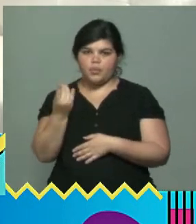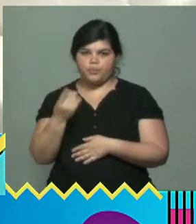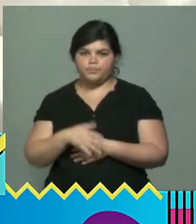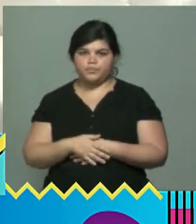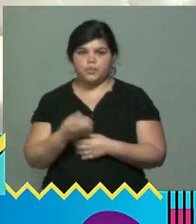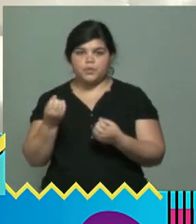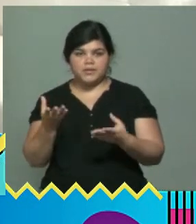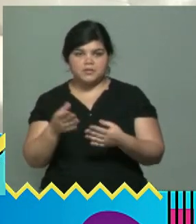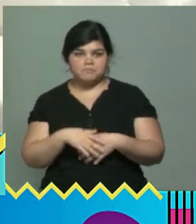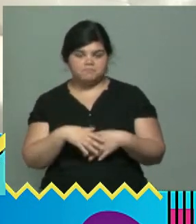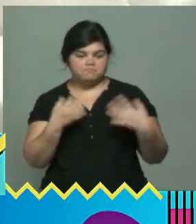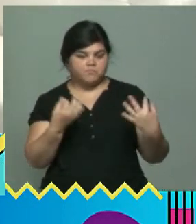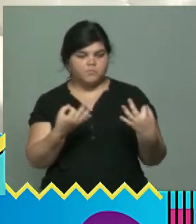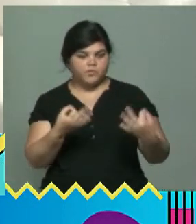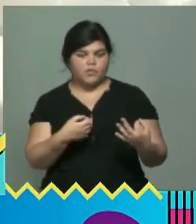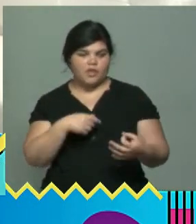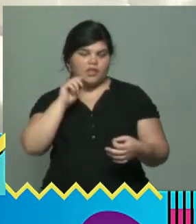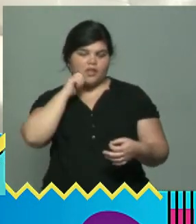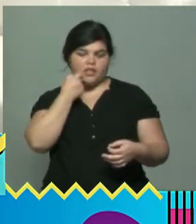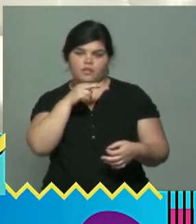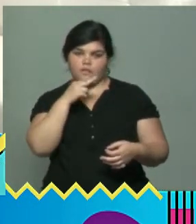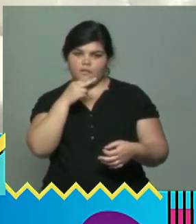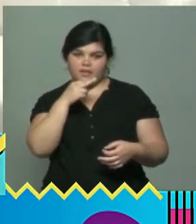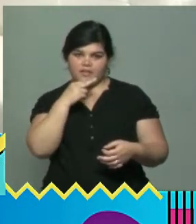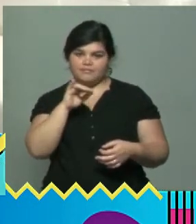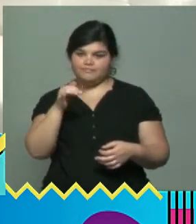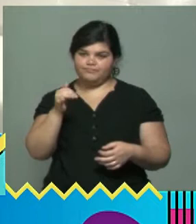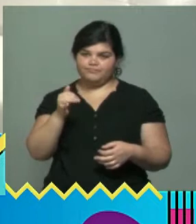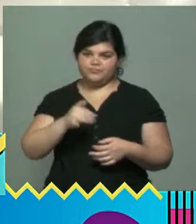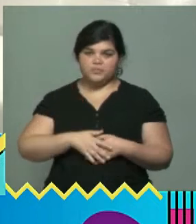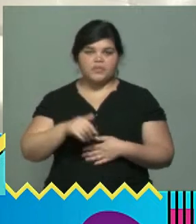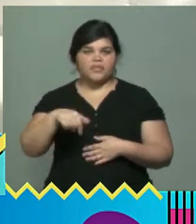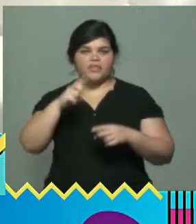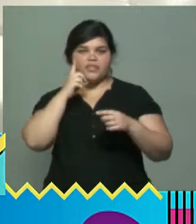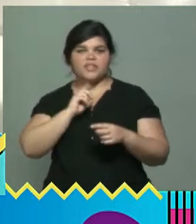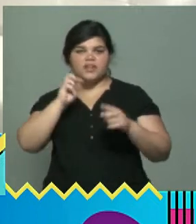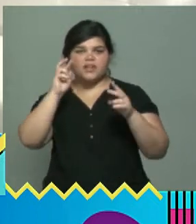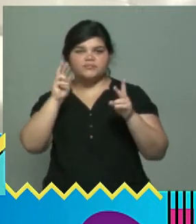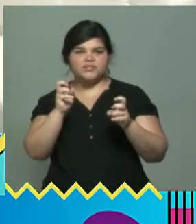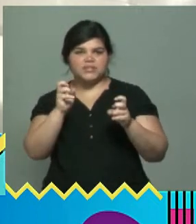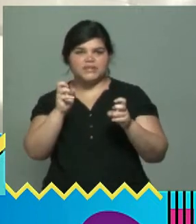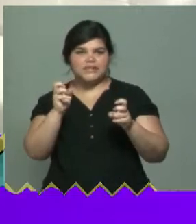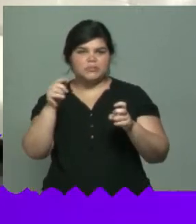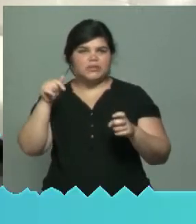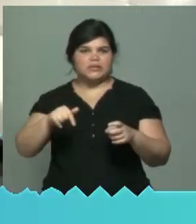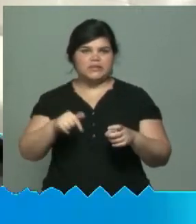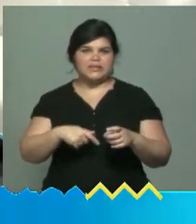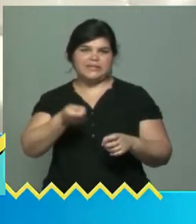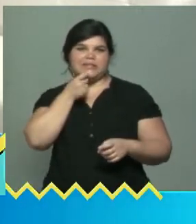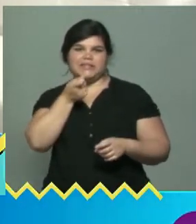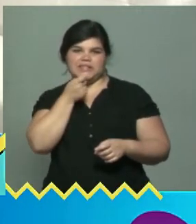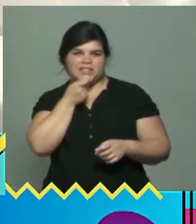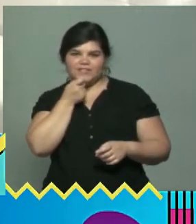bien, muy contento de haber llegado el viernes también, ¿no? Hemos llegado al viernes, tal cual. Y bueno, hoy la temática no da para que hagamos un chiste,